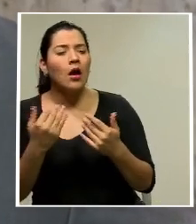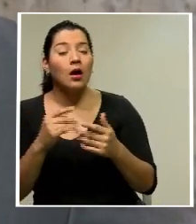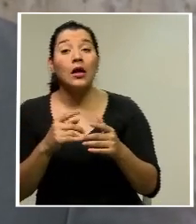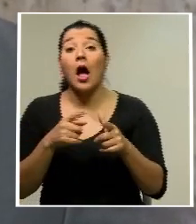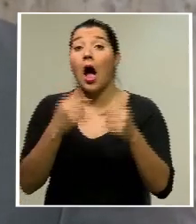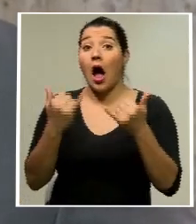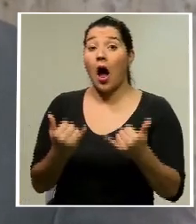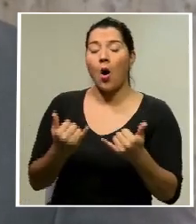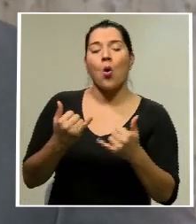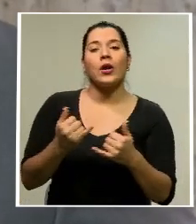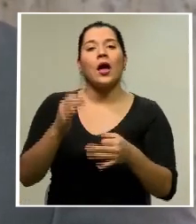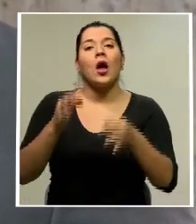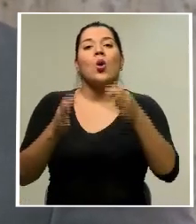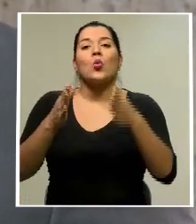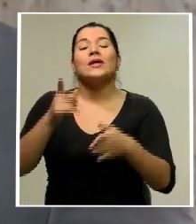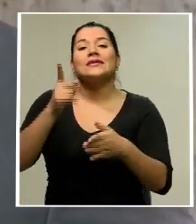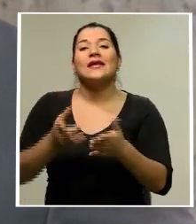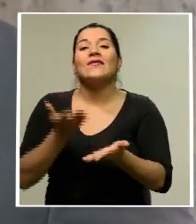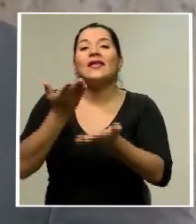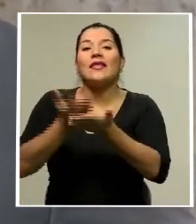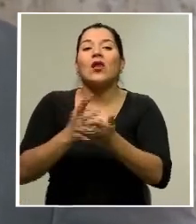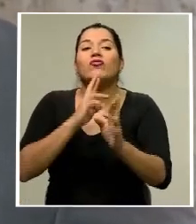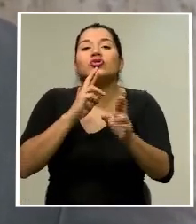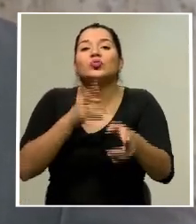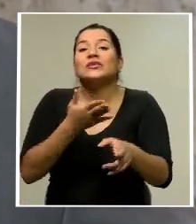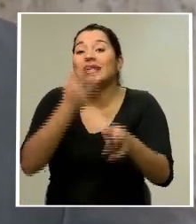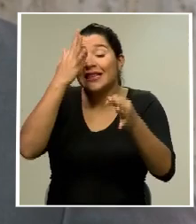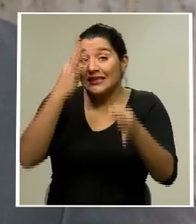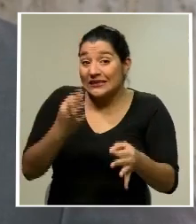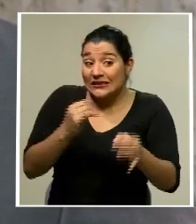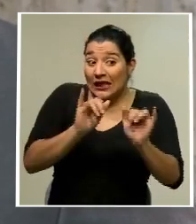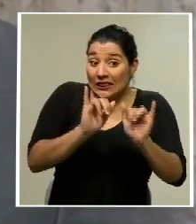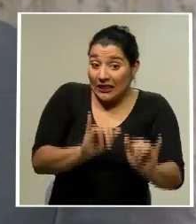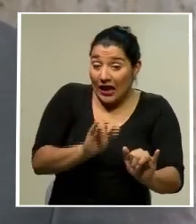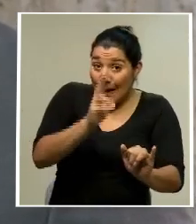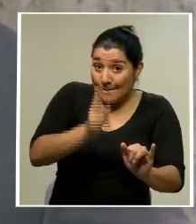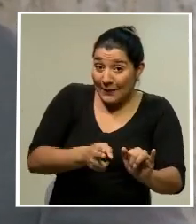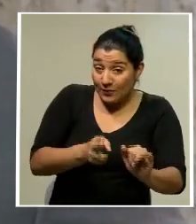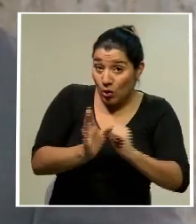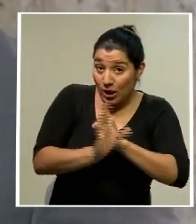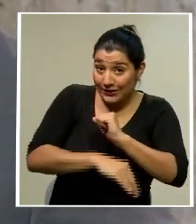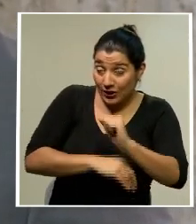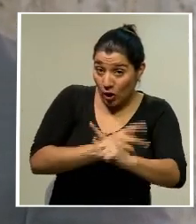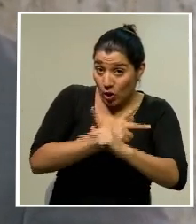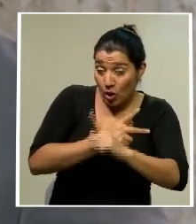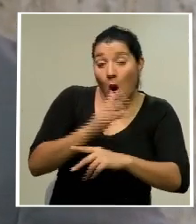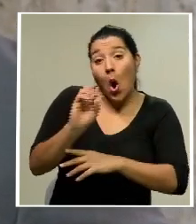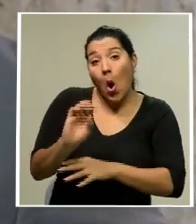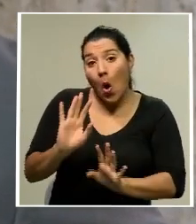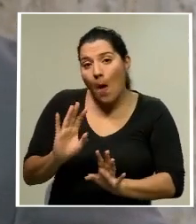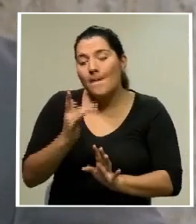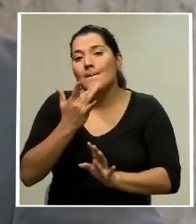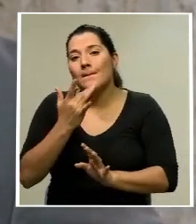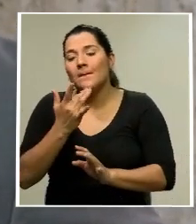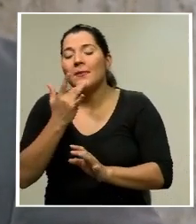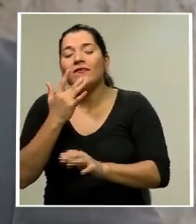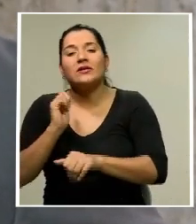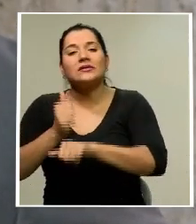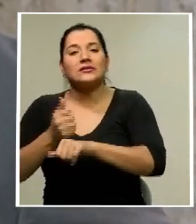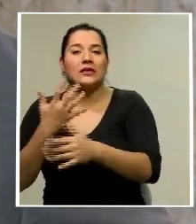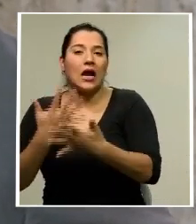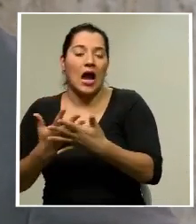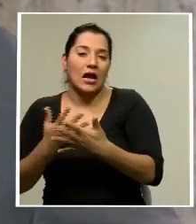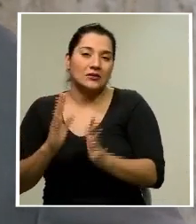la Fiscalía como la defensa, y que estima que un juez prudente y que va a argumentar y